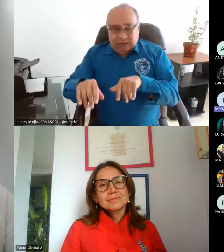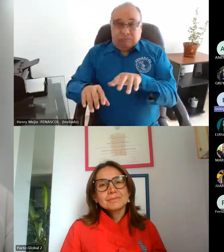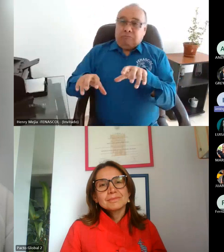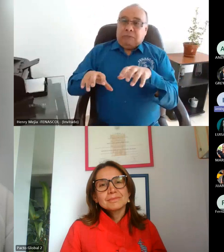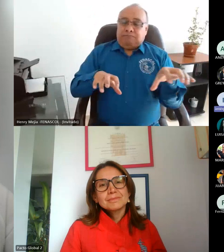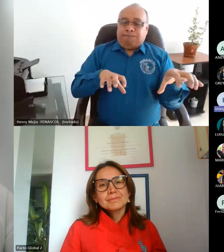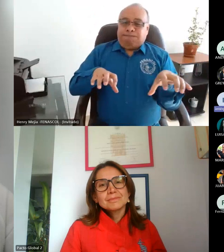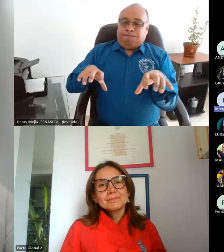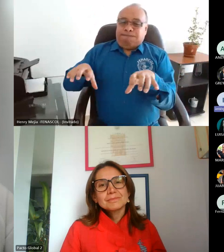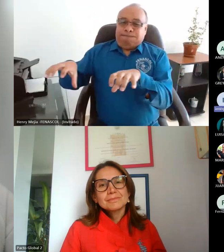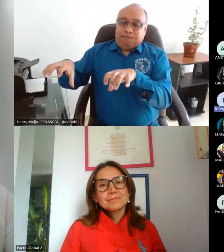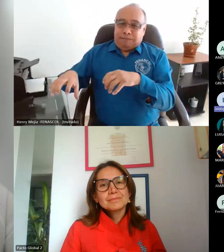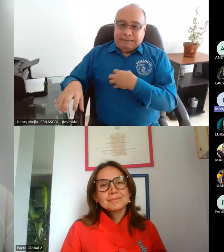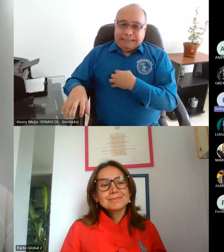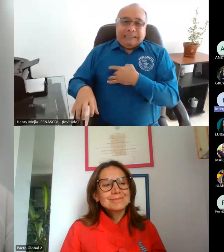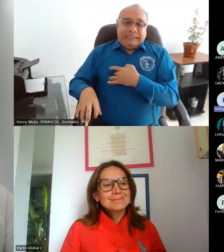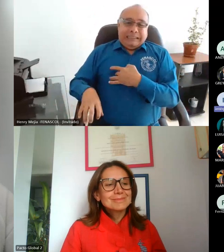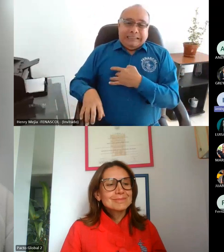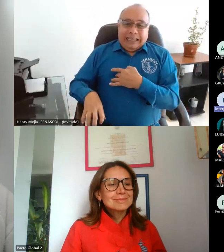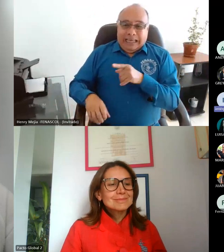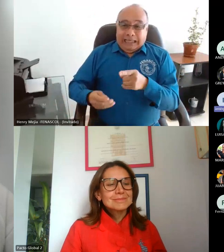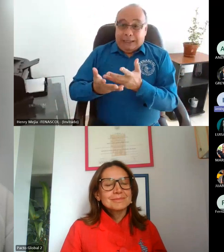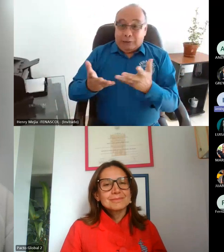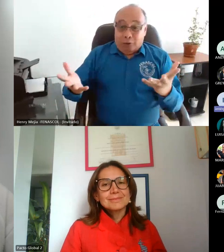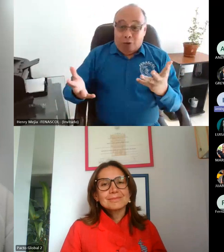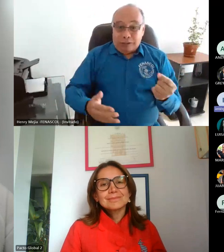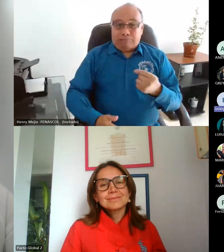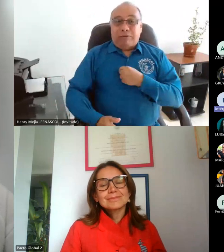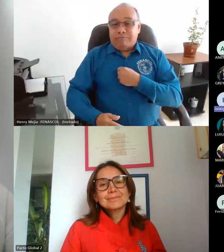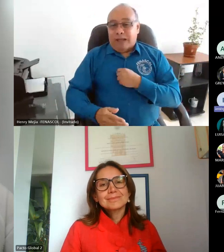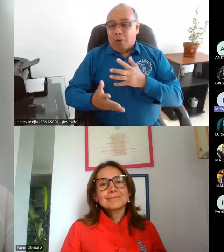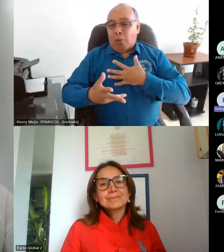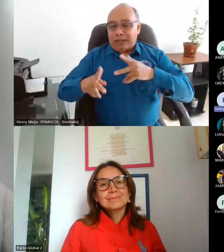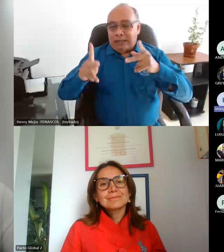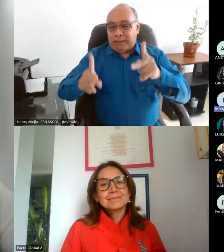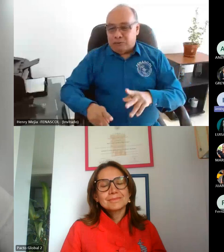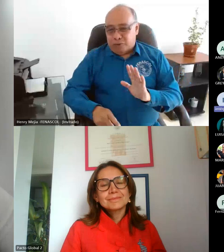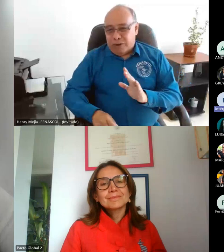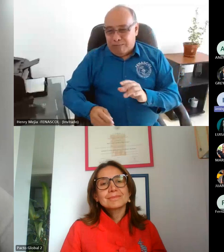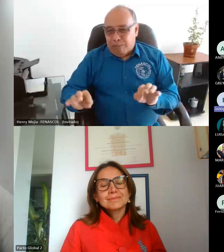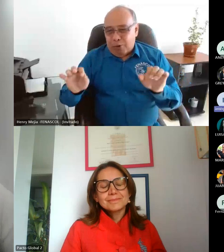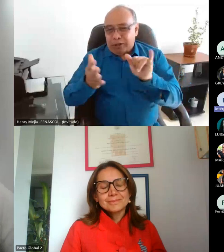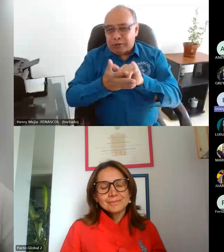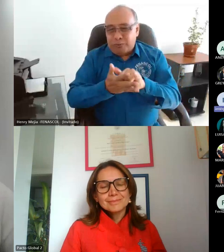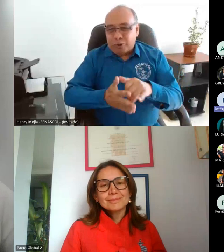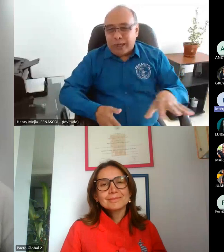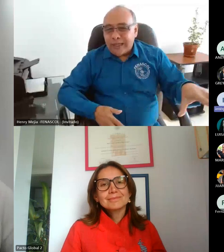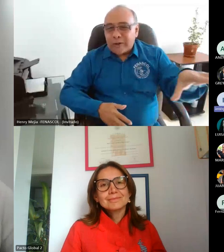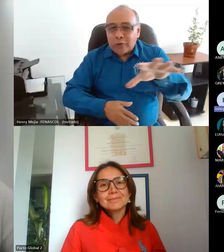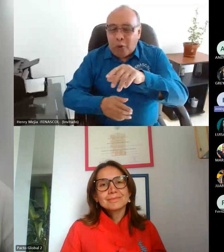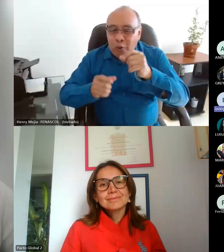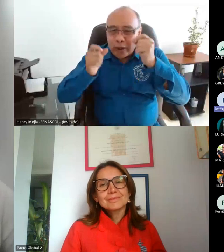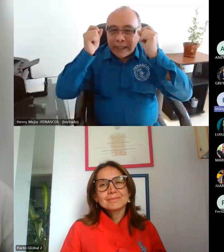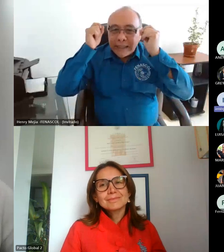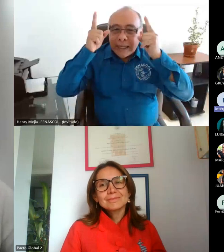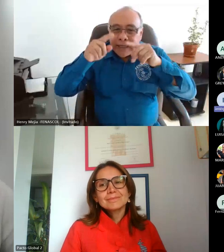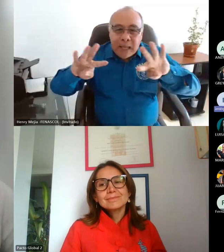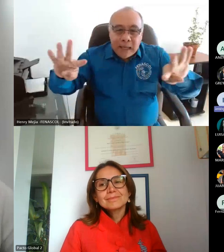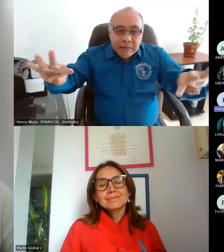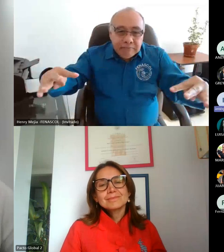gestos eh Me muestran una actitud que sí me diere un poco que es ofensiva Entonces es